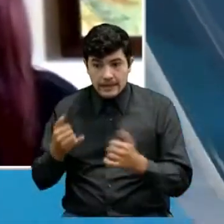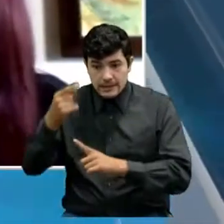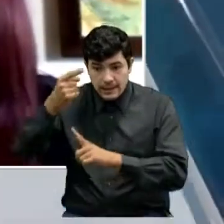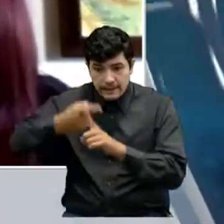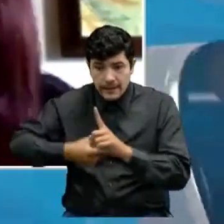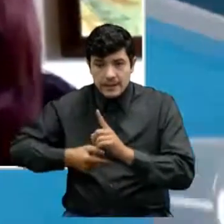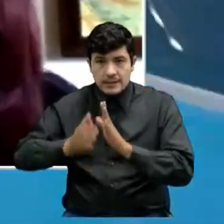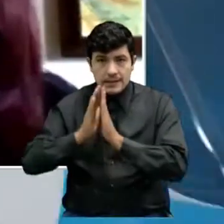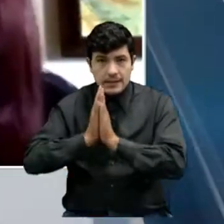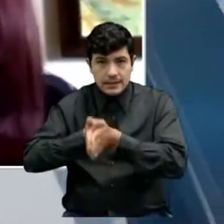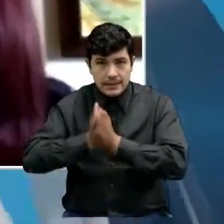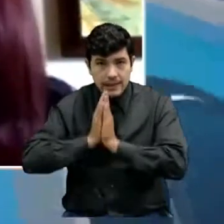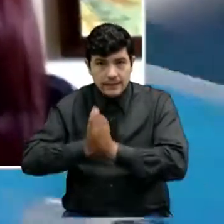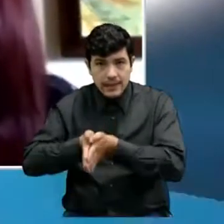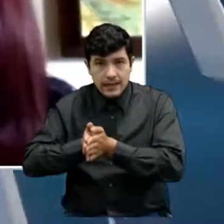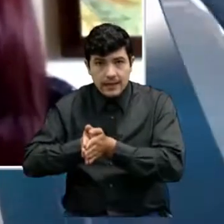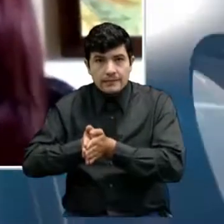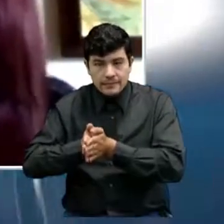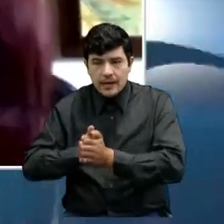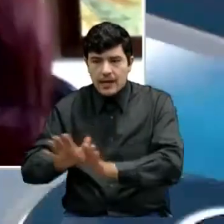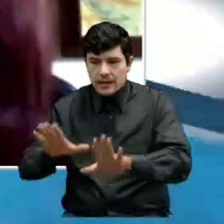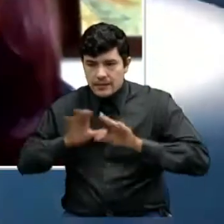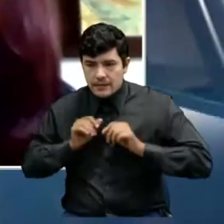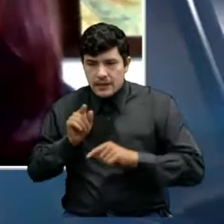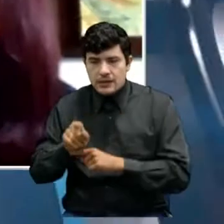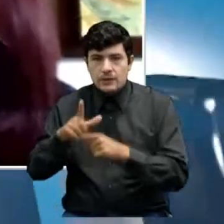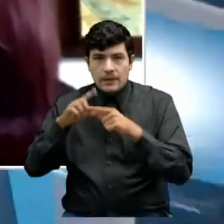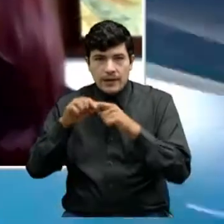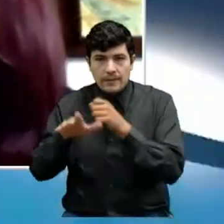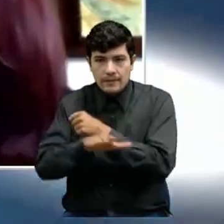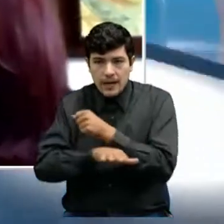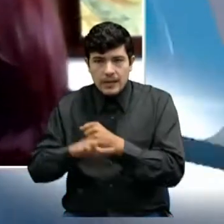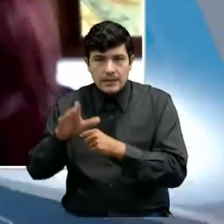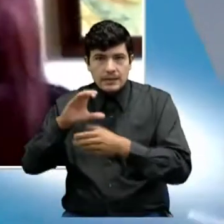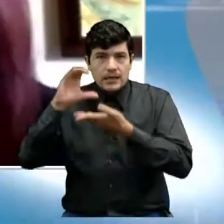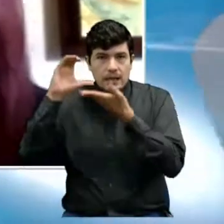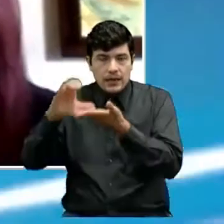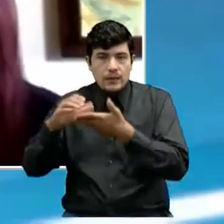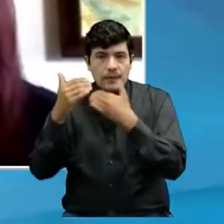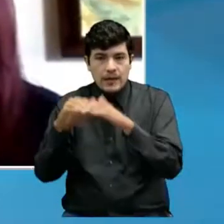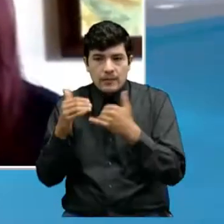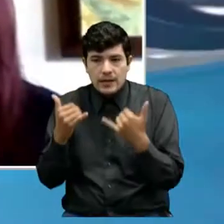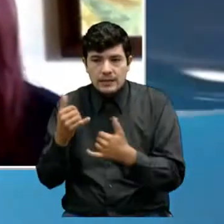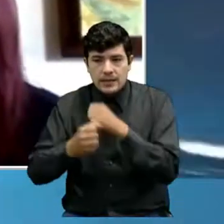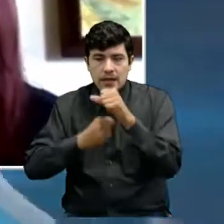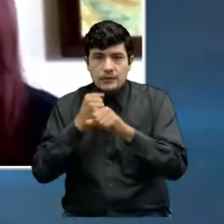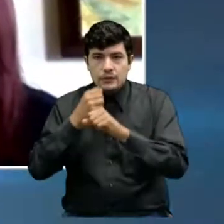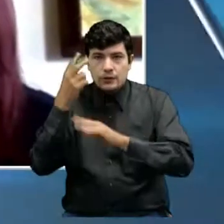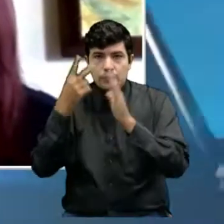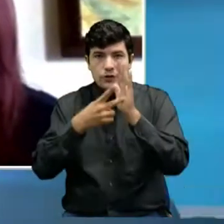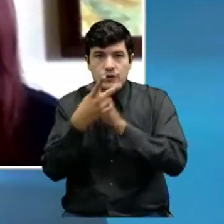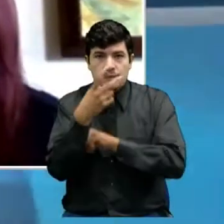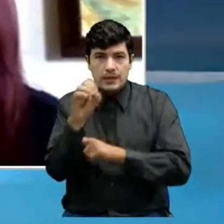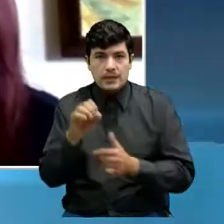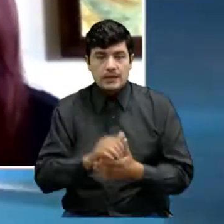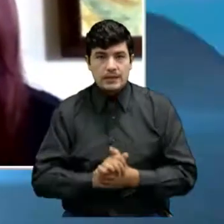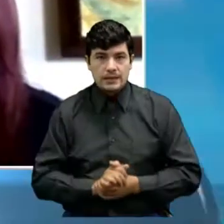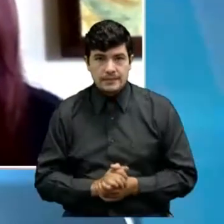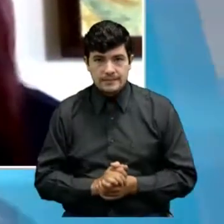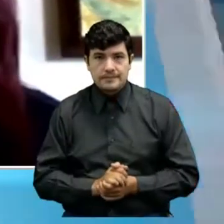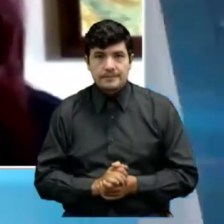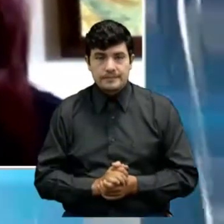diciembre es la prima con base en el salario mínimo del 2020. Prima con base al salario